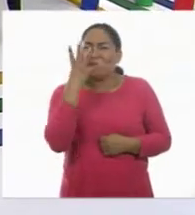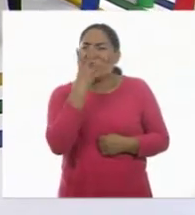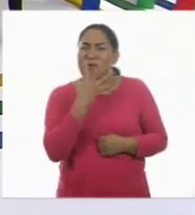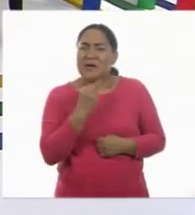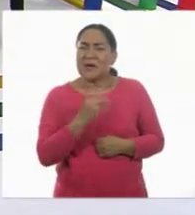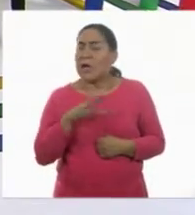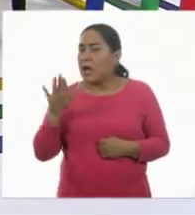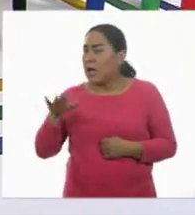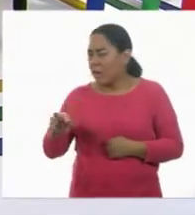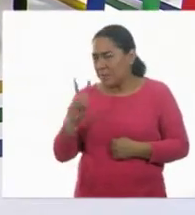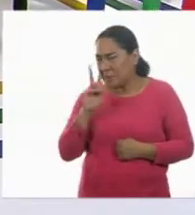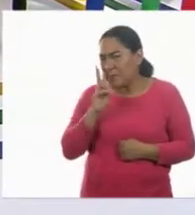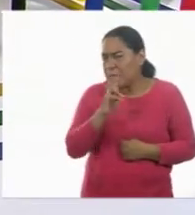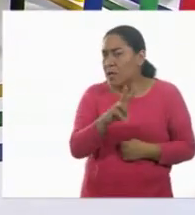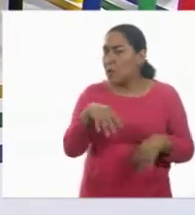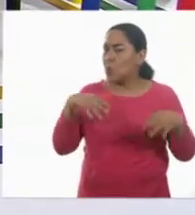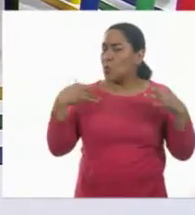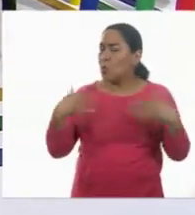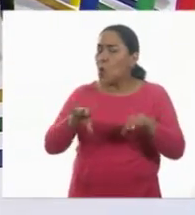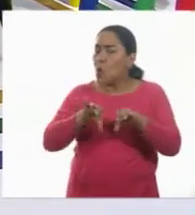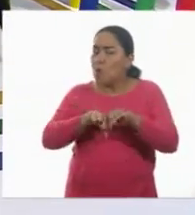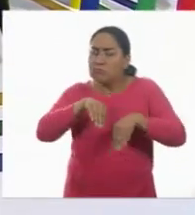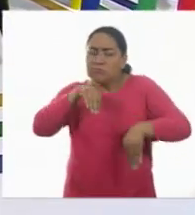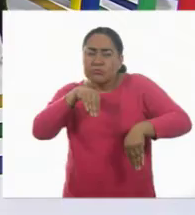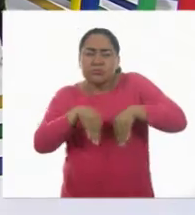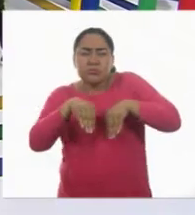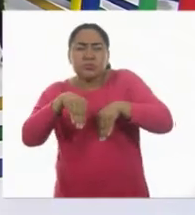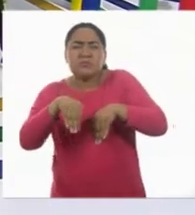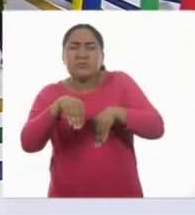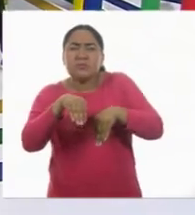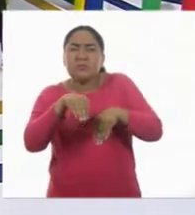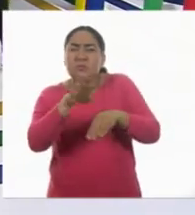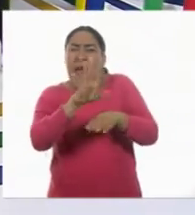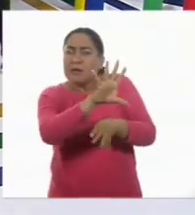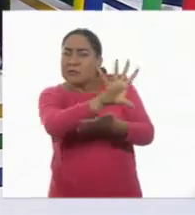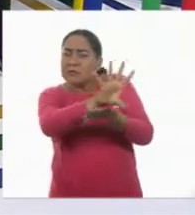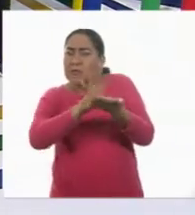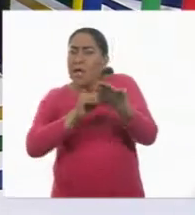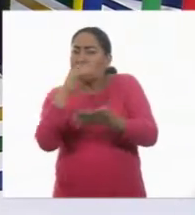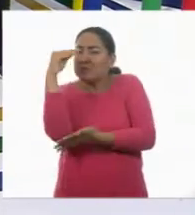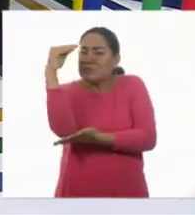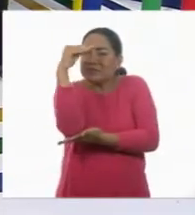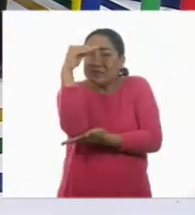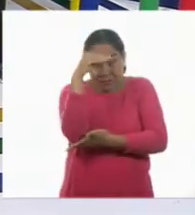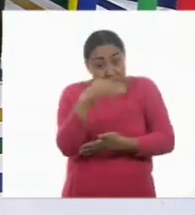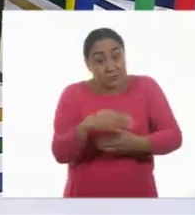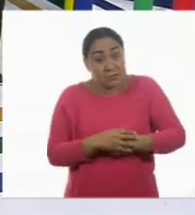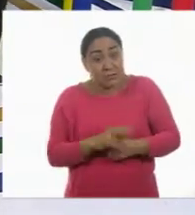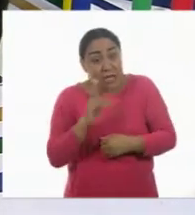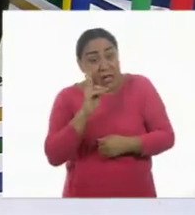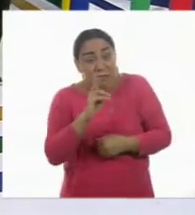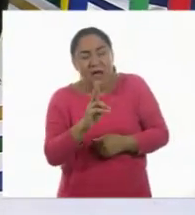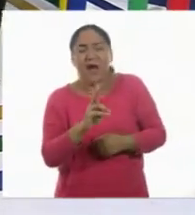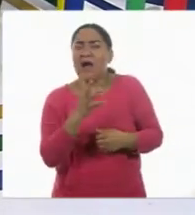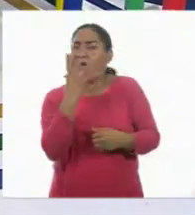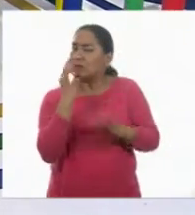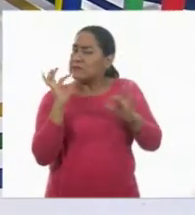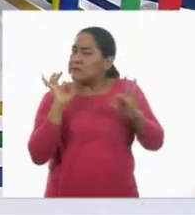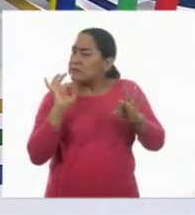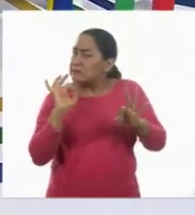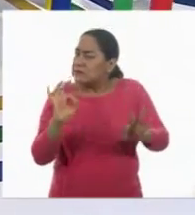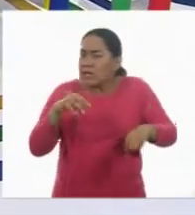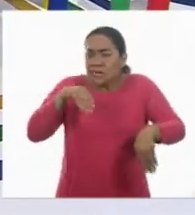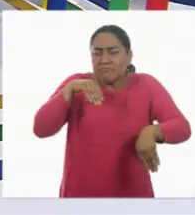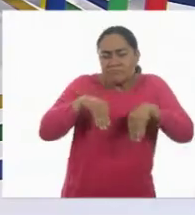Pero ¿te fijaste con cuánta belleza representan al cisne? Sí, eso Qué bonito sí. lo hacen las Cómo